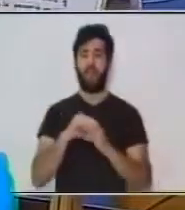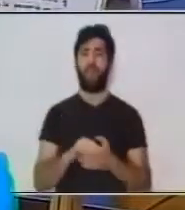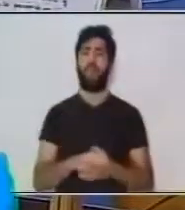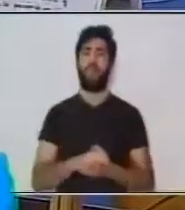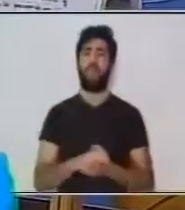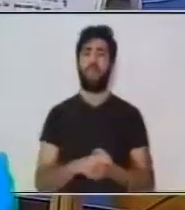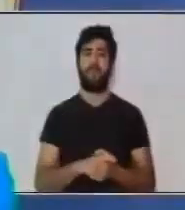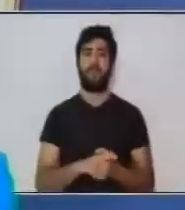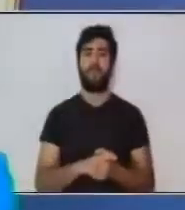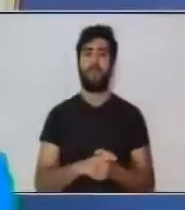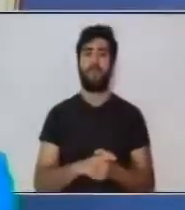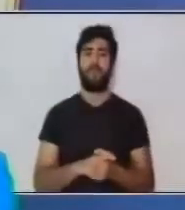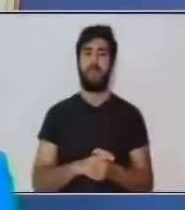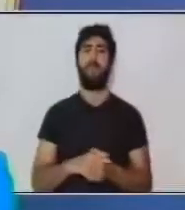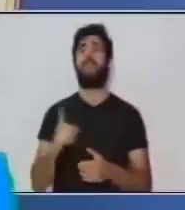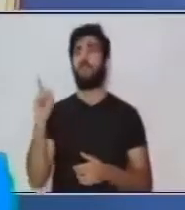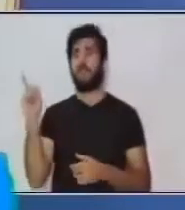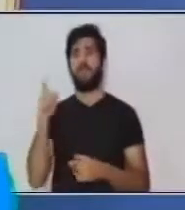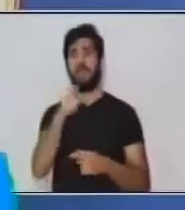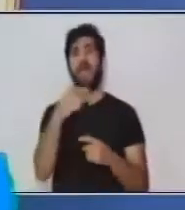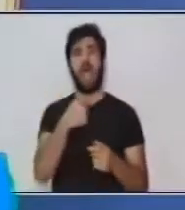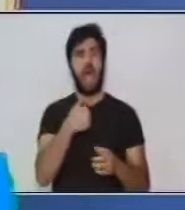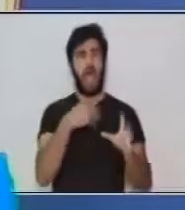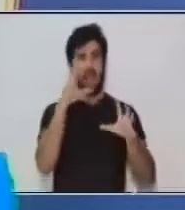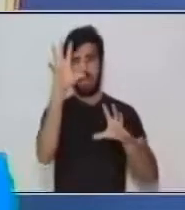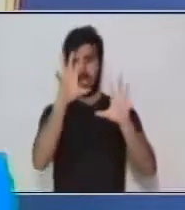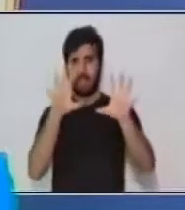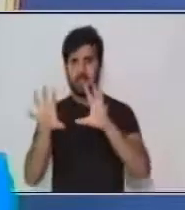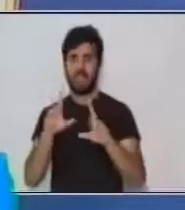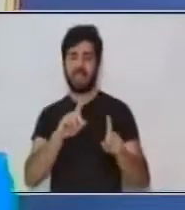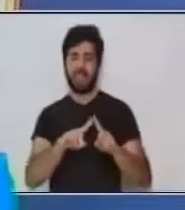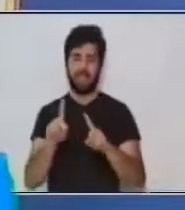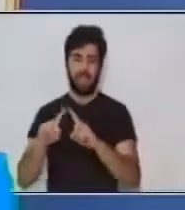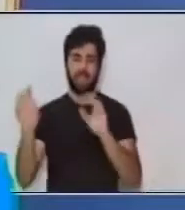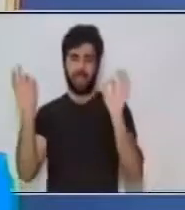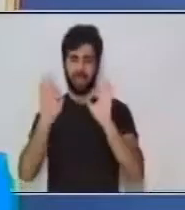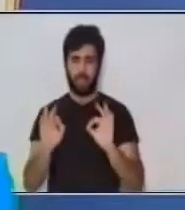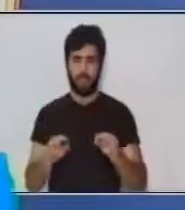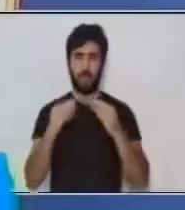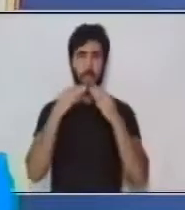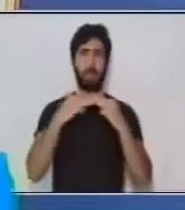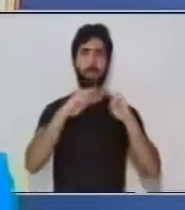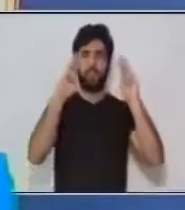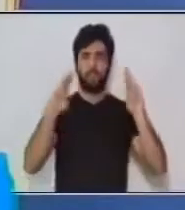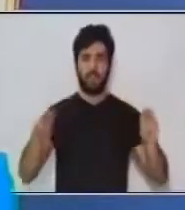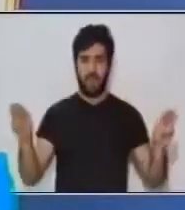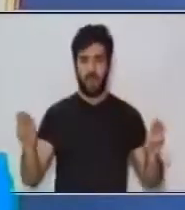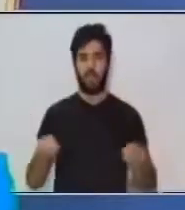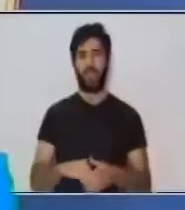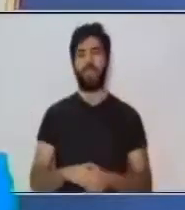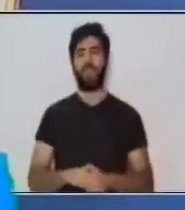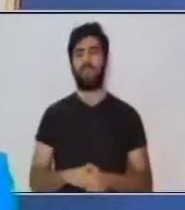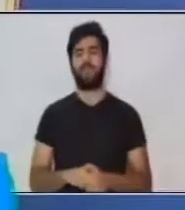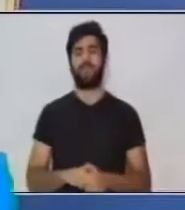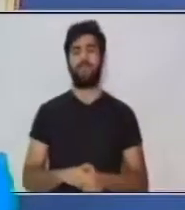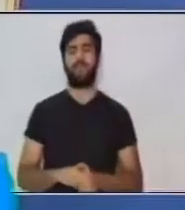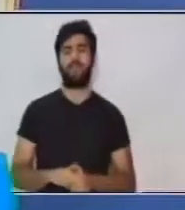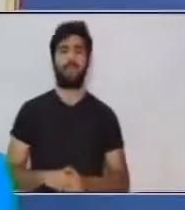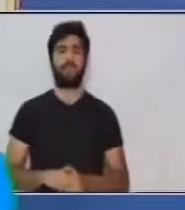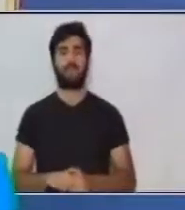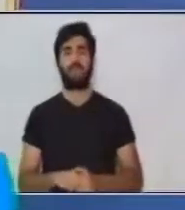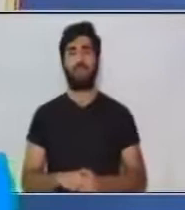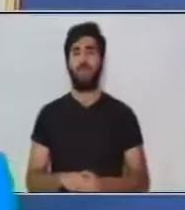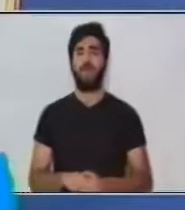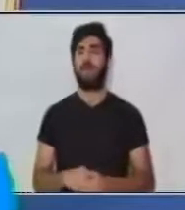de arte que están hechas con elementos de geometría. Bien, te recordamos, ¿verdad?, que debes